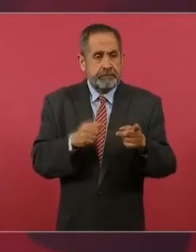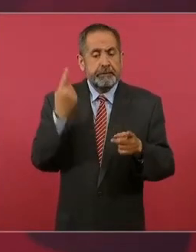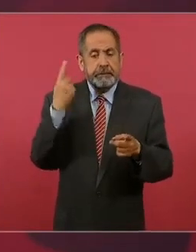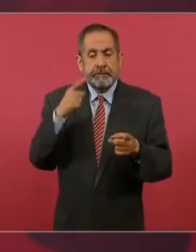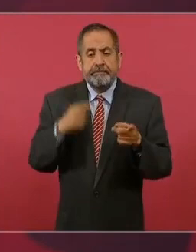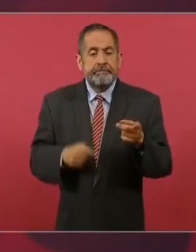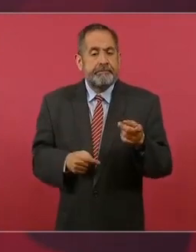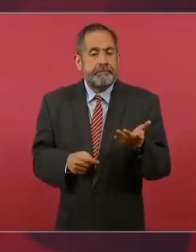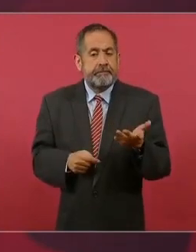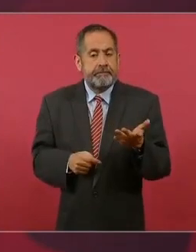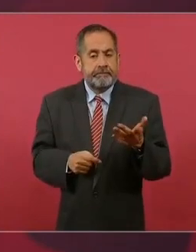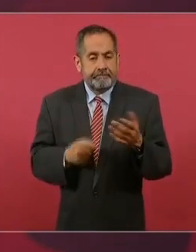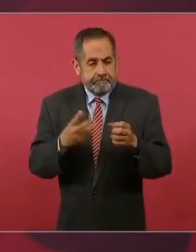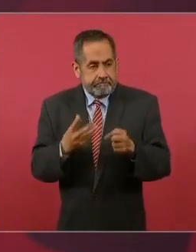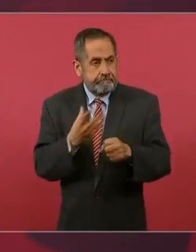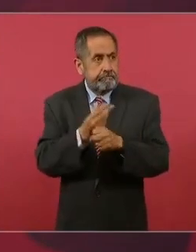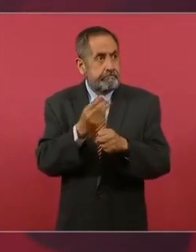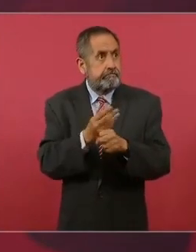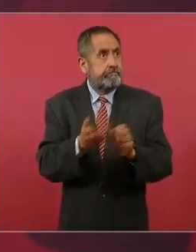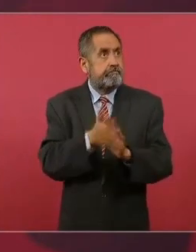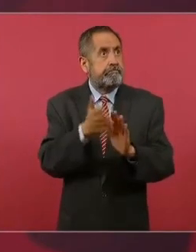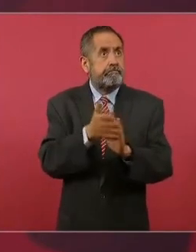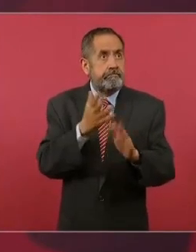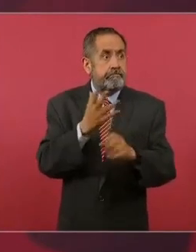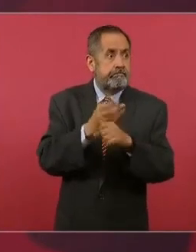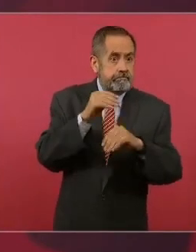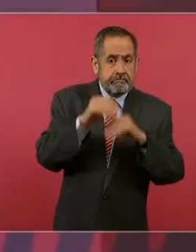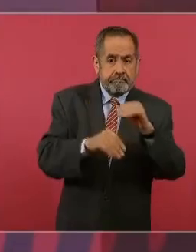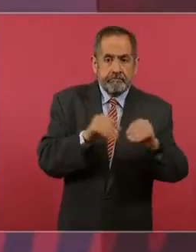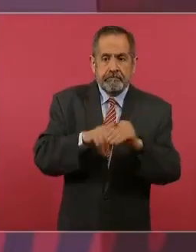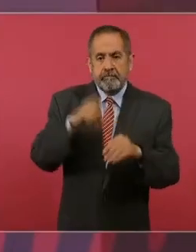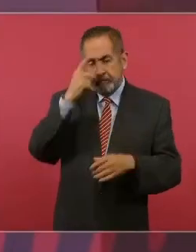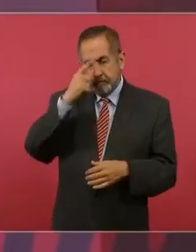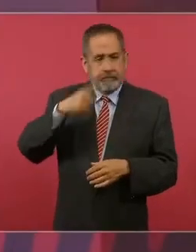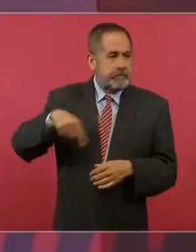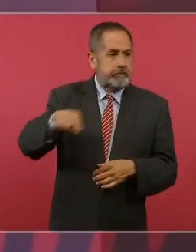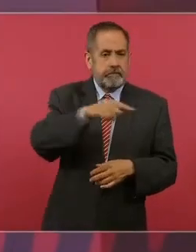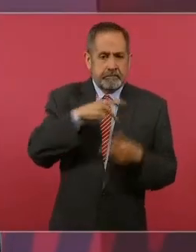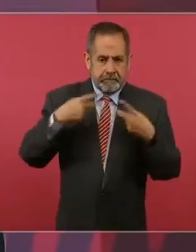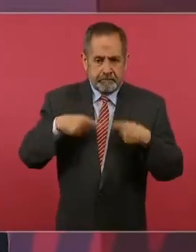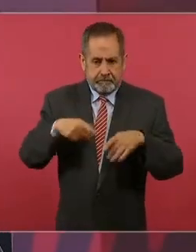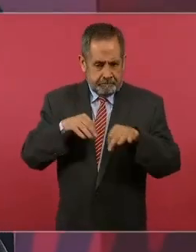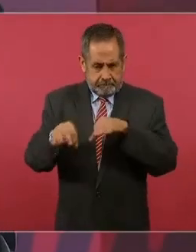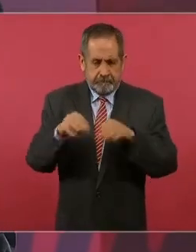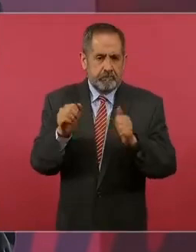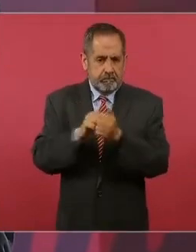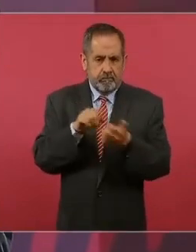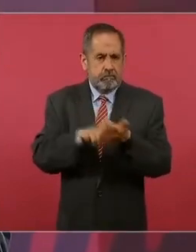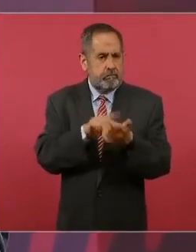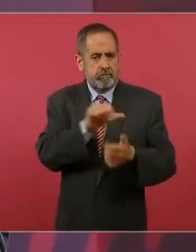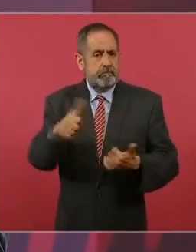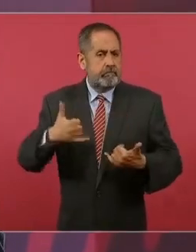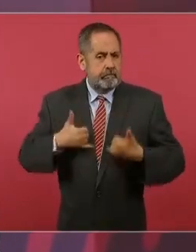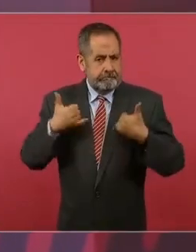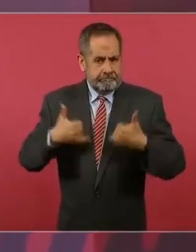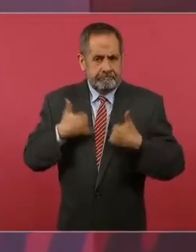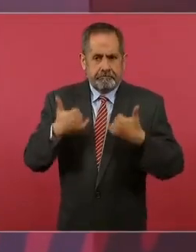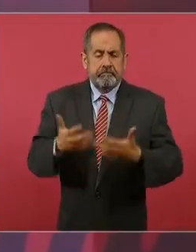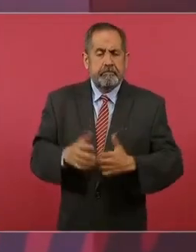para reforestar y para que la gente tenga trabajo, sobre todo los jóvenes, que